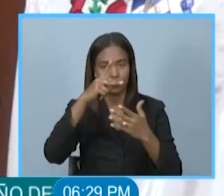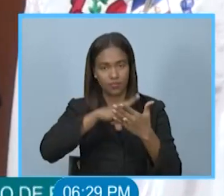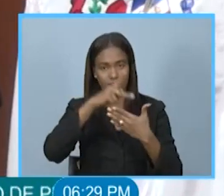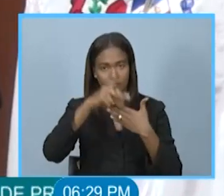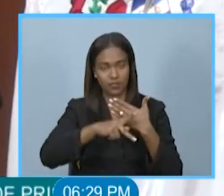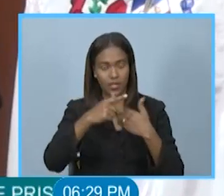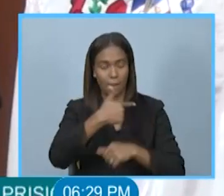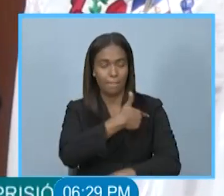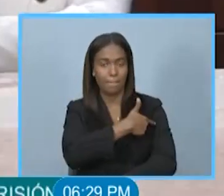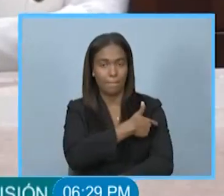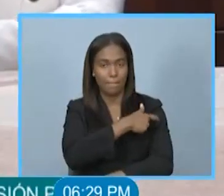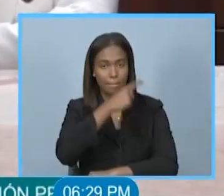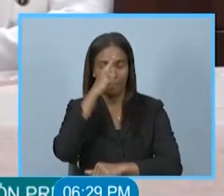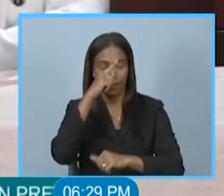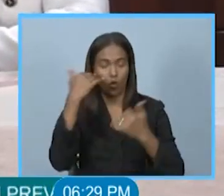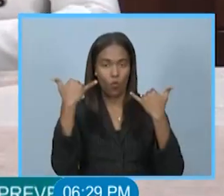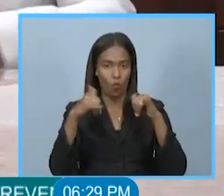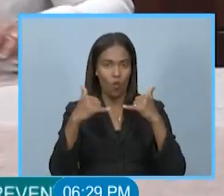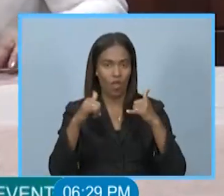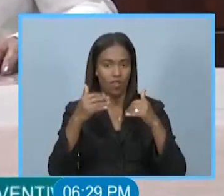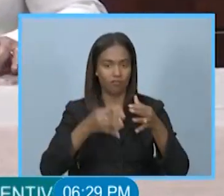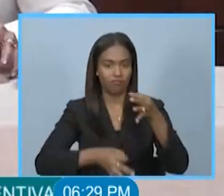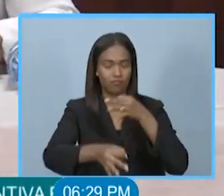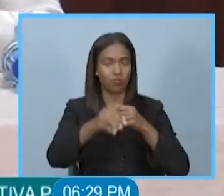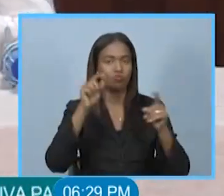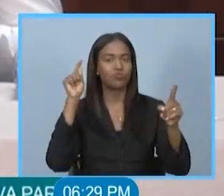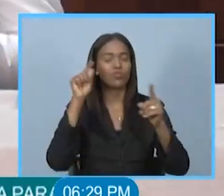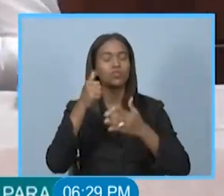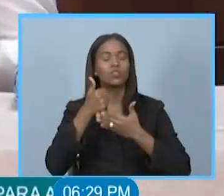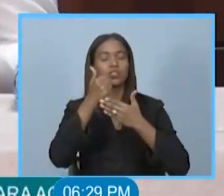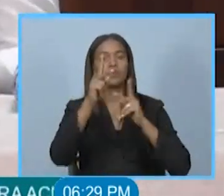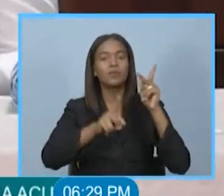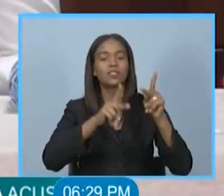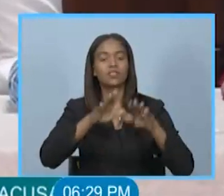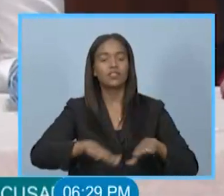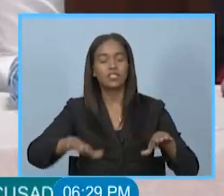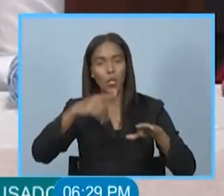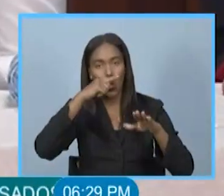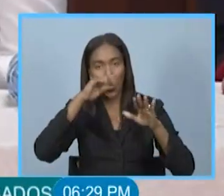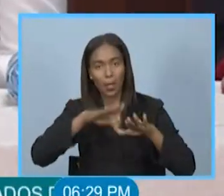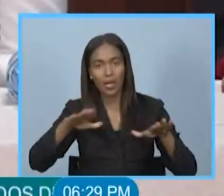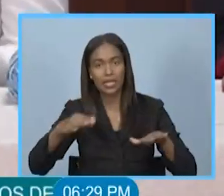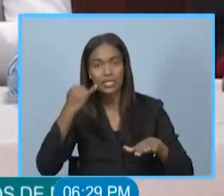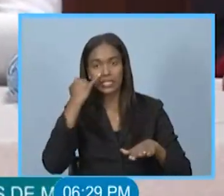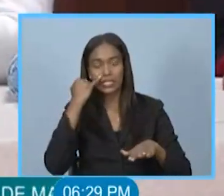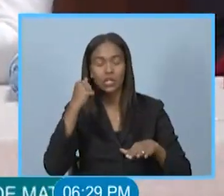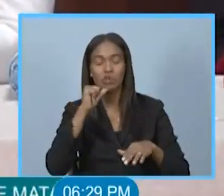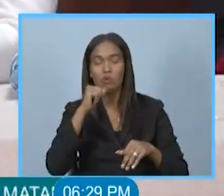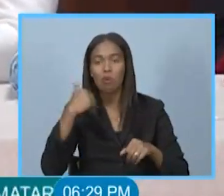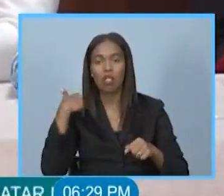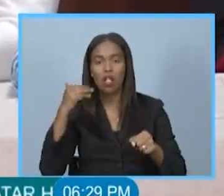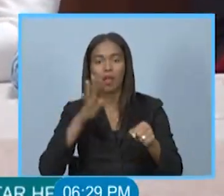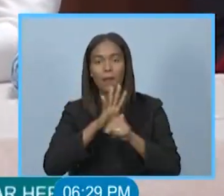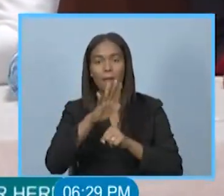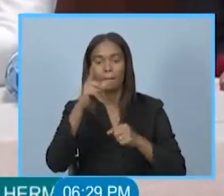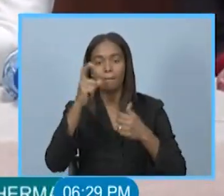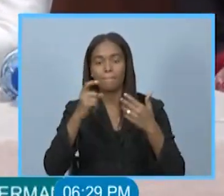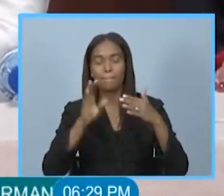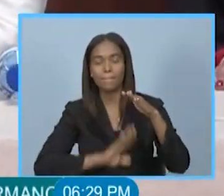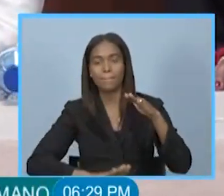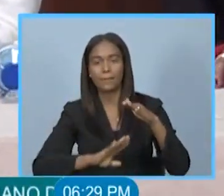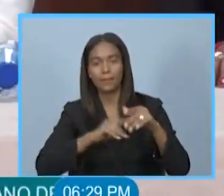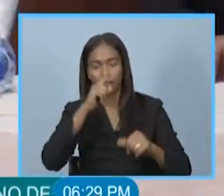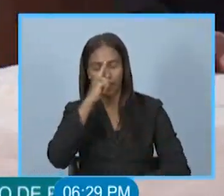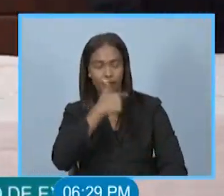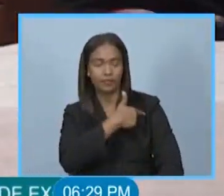programa vacúnate por un juguete con el objetivo de impactar a la población infantil que no ha completado su esquema básico de